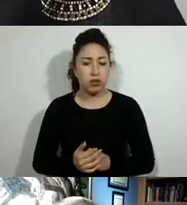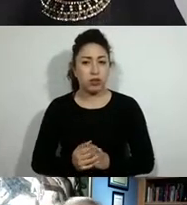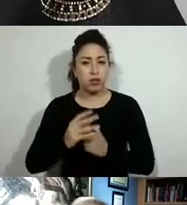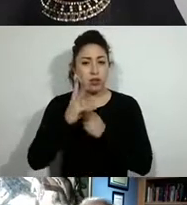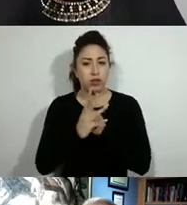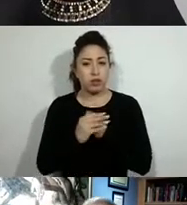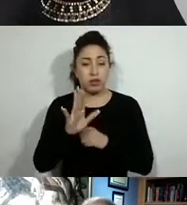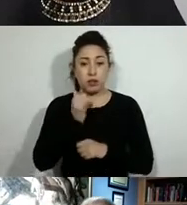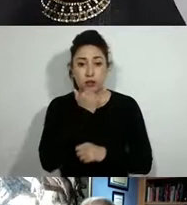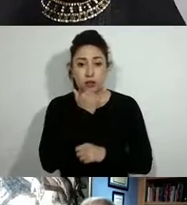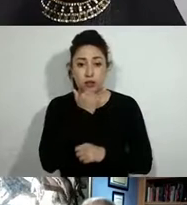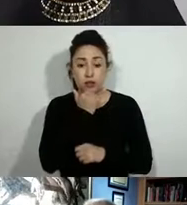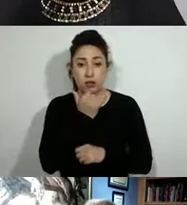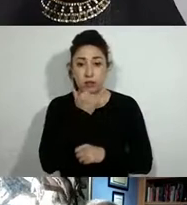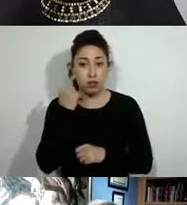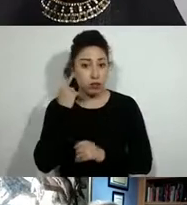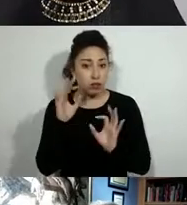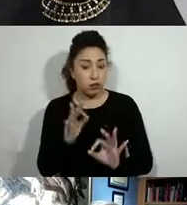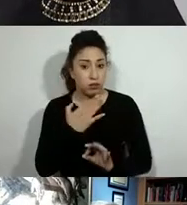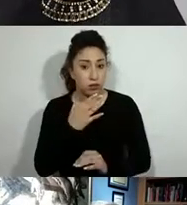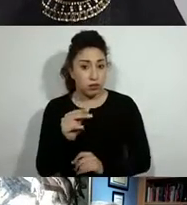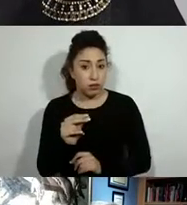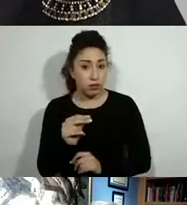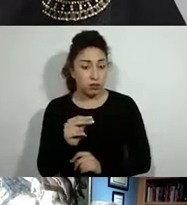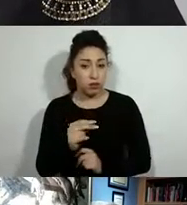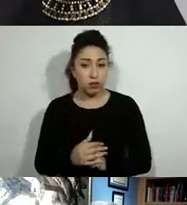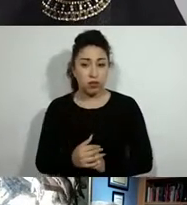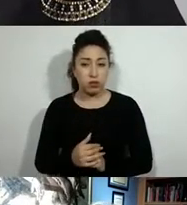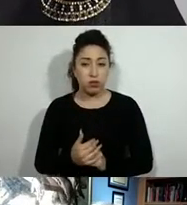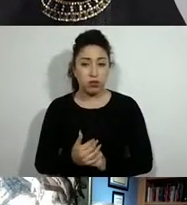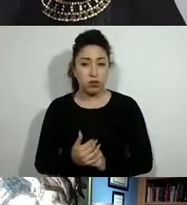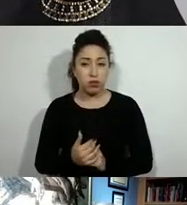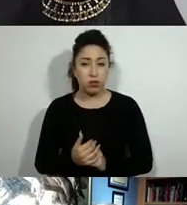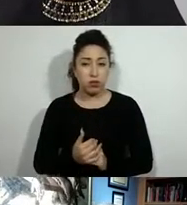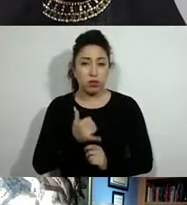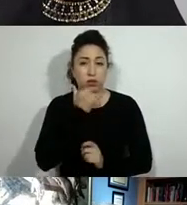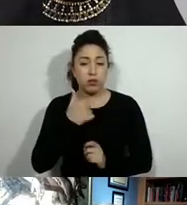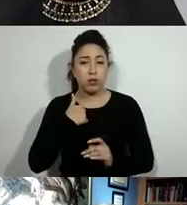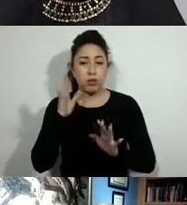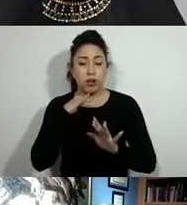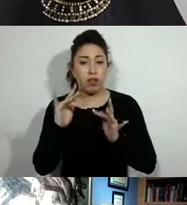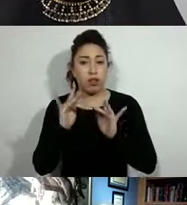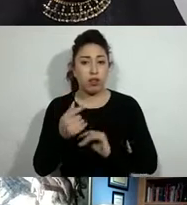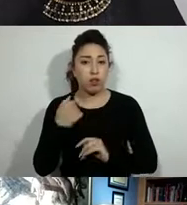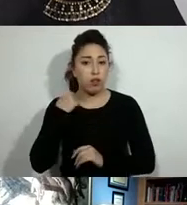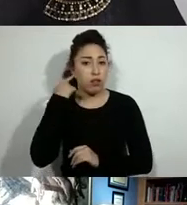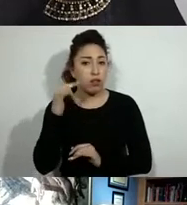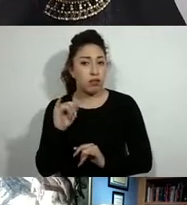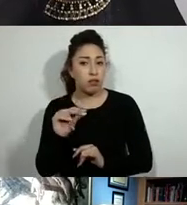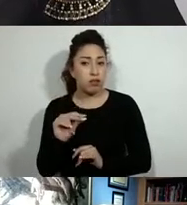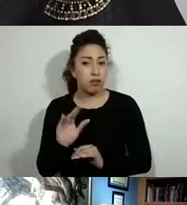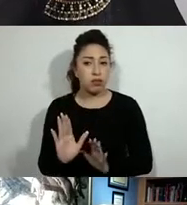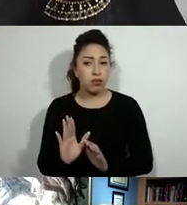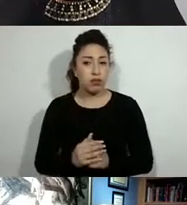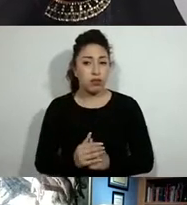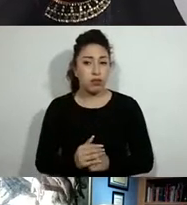¿No se escucha, mi querido Carlos? Perdón, yo tengo problemas ahí con el audio. No sé si me escucho, diputada presidenta.